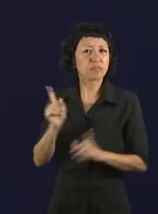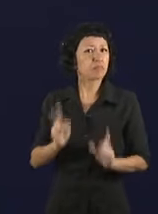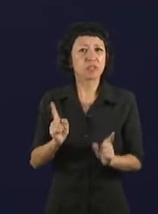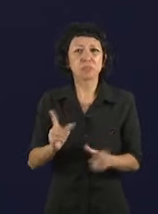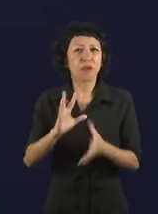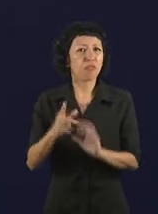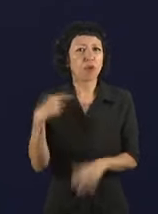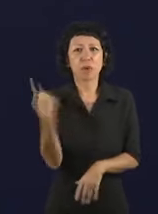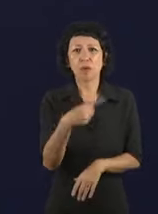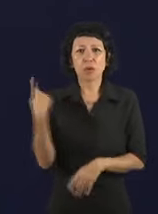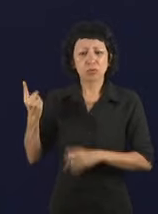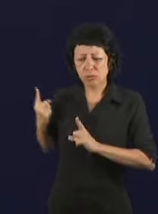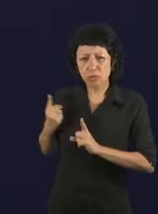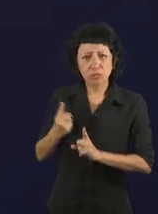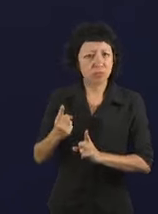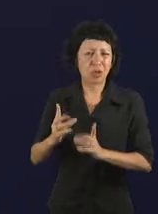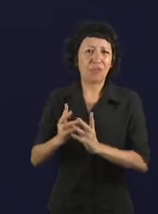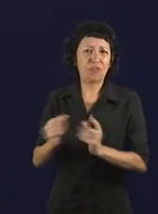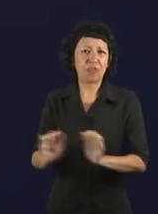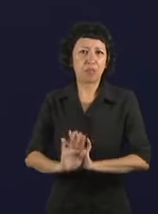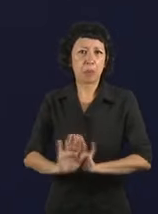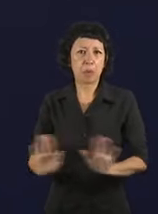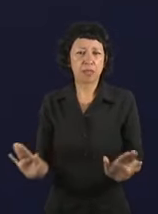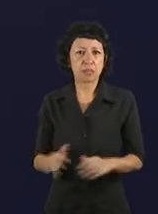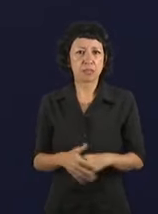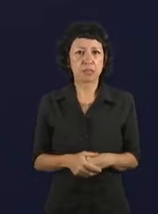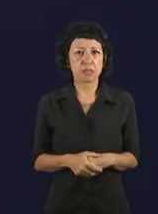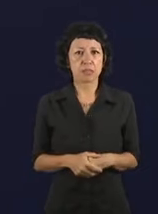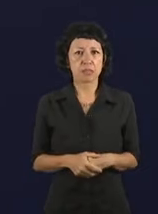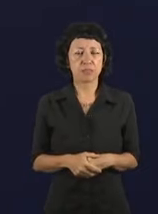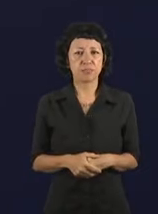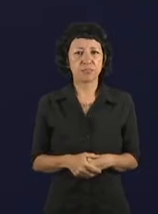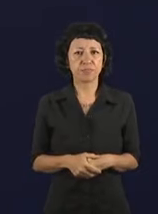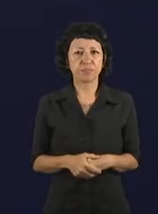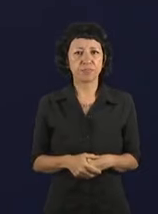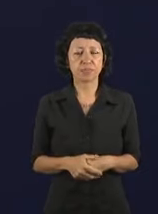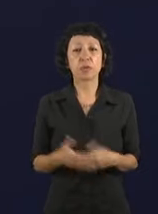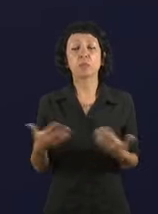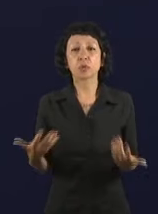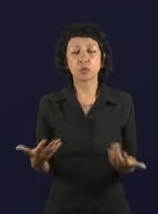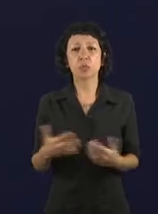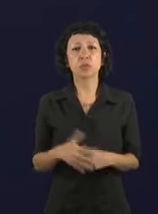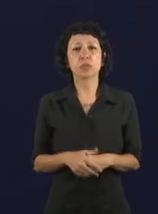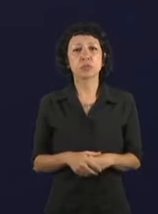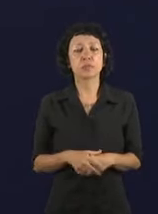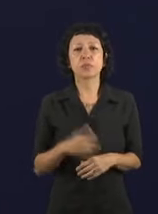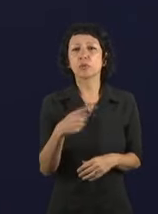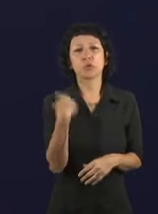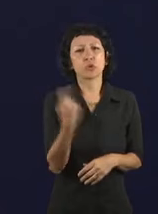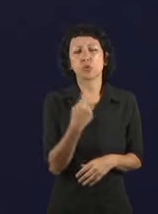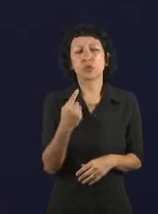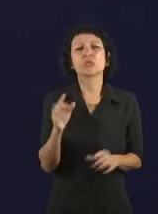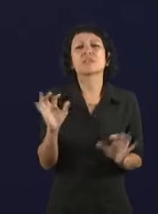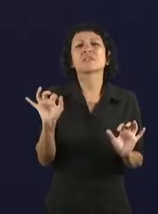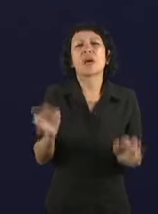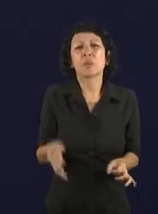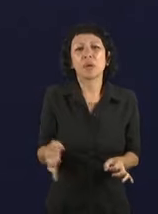hasta ahora y por supuesto que sabemos que no se puede seguir